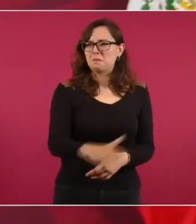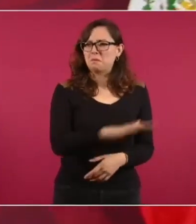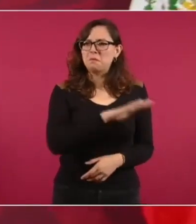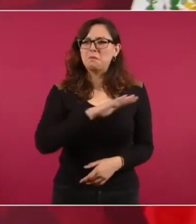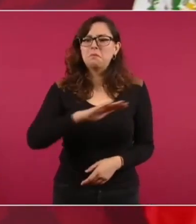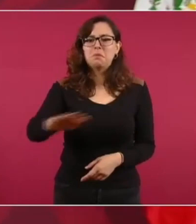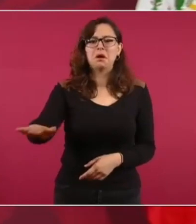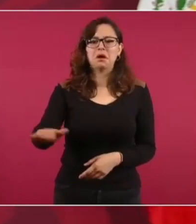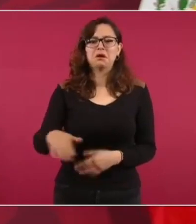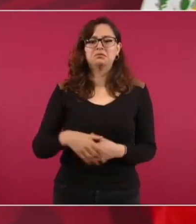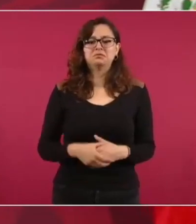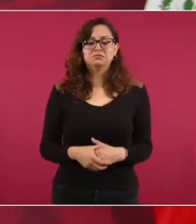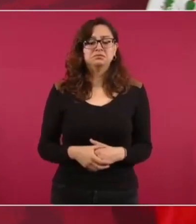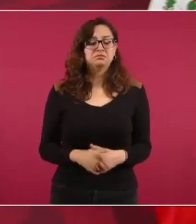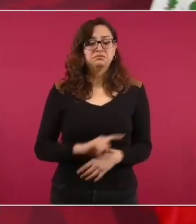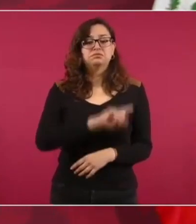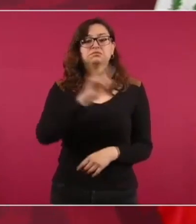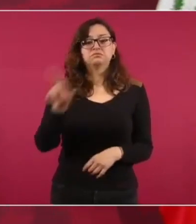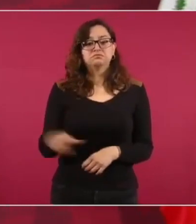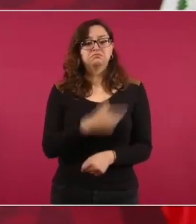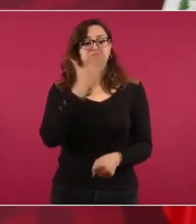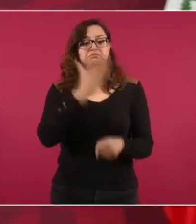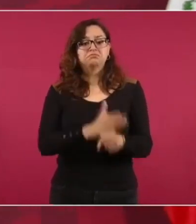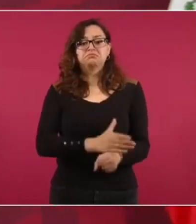y no había castigo,